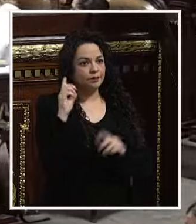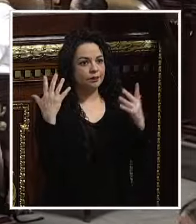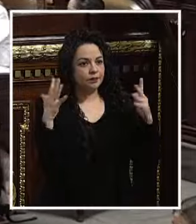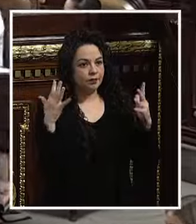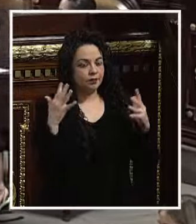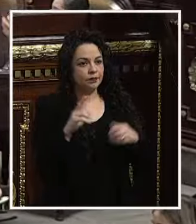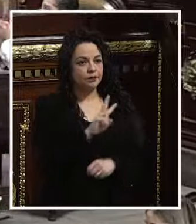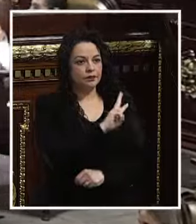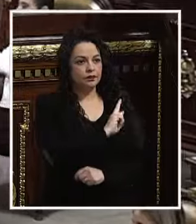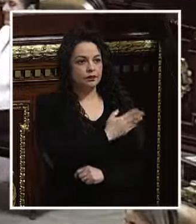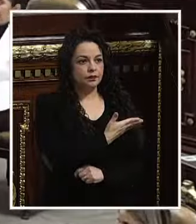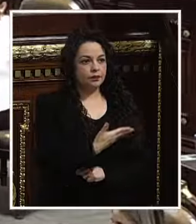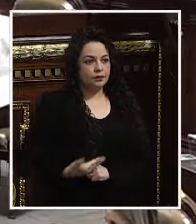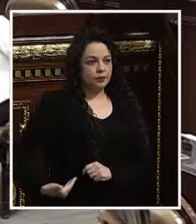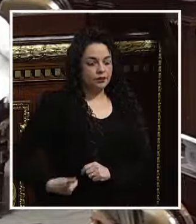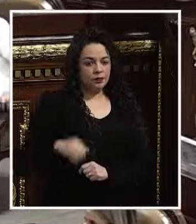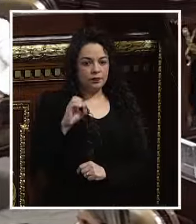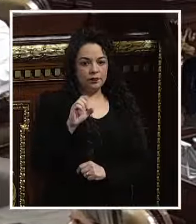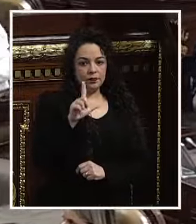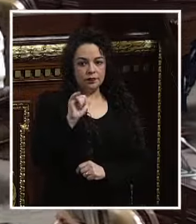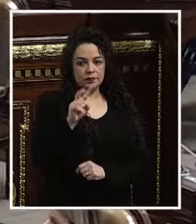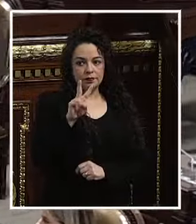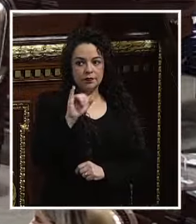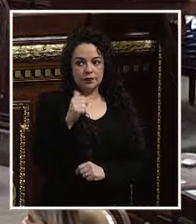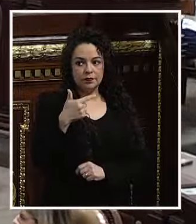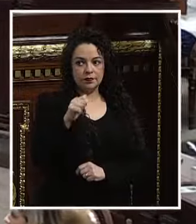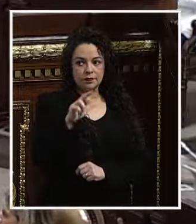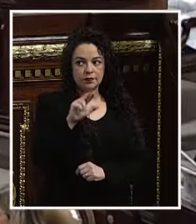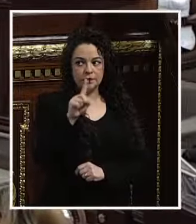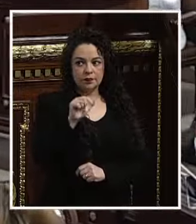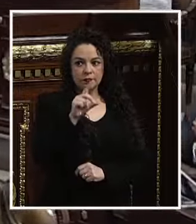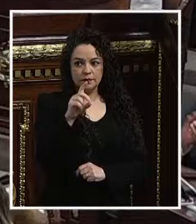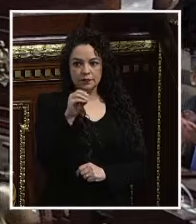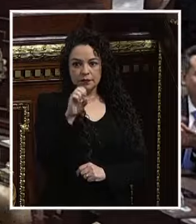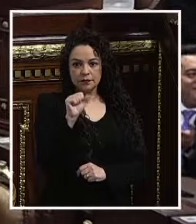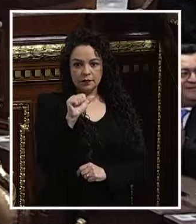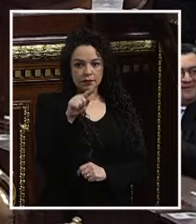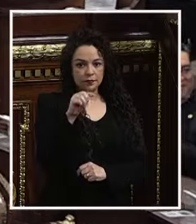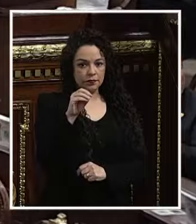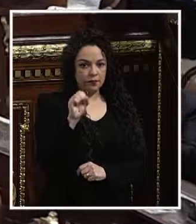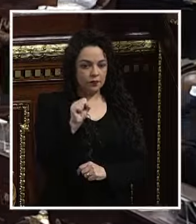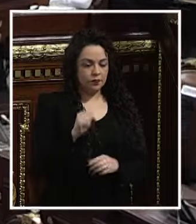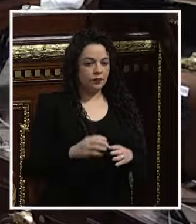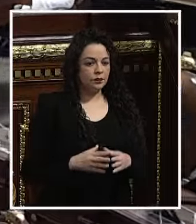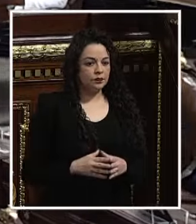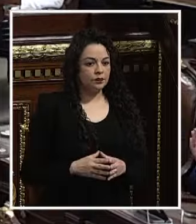Vicepresidenta, Olivia Garza de los Santos.